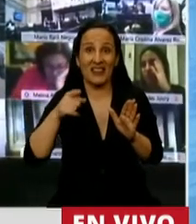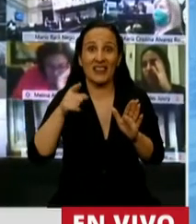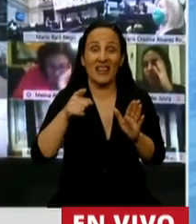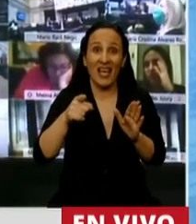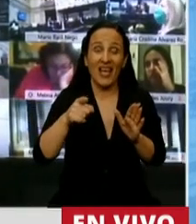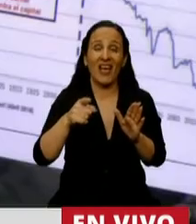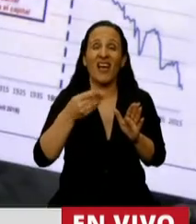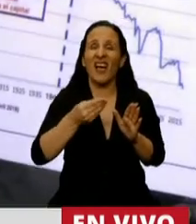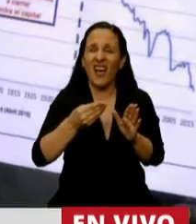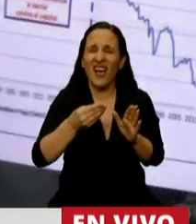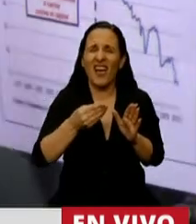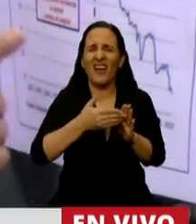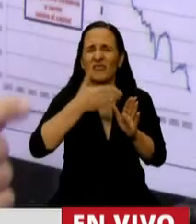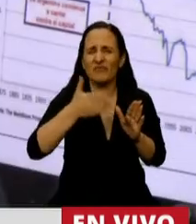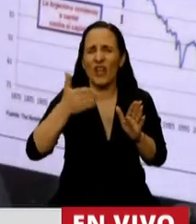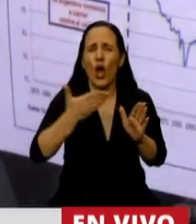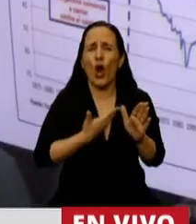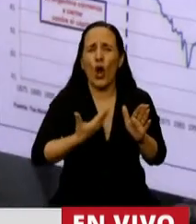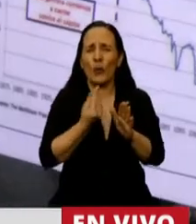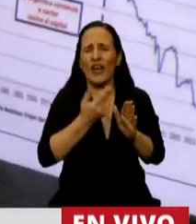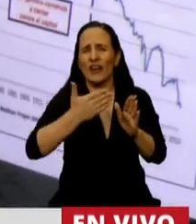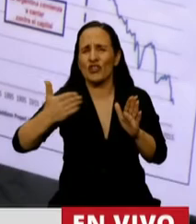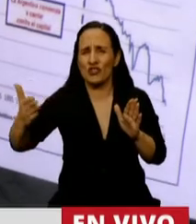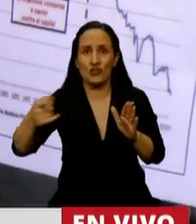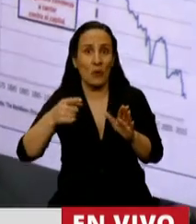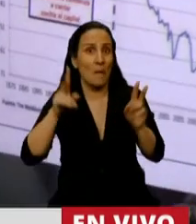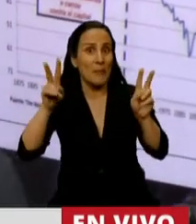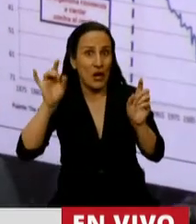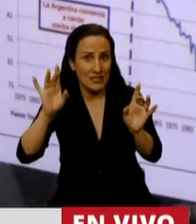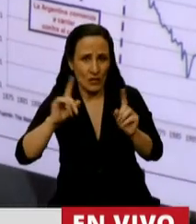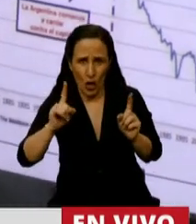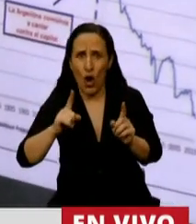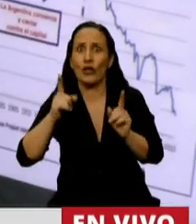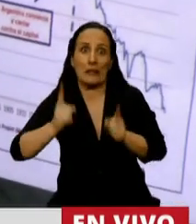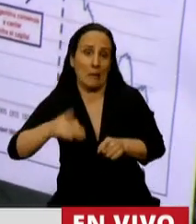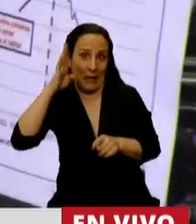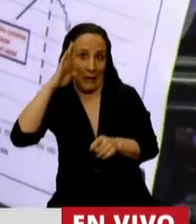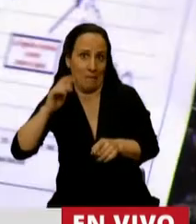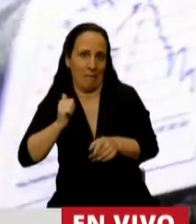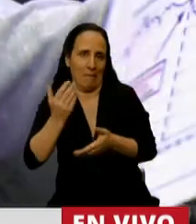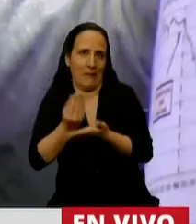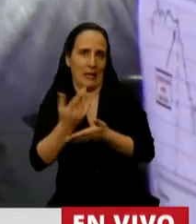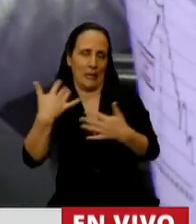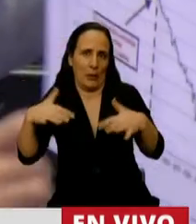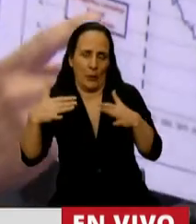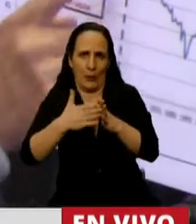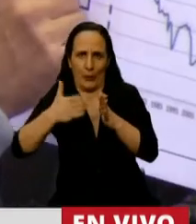sucedieron diversos gobiernos y muchos de ellos no peronistas ni hablar de gobierno militar ya de facto